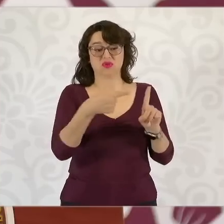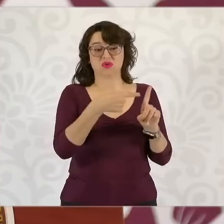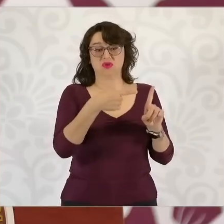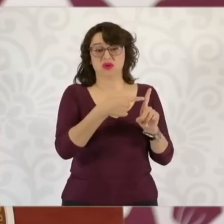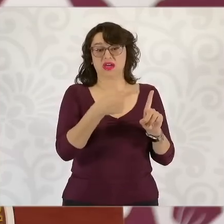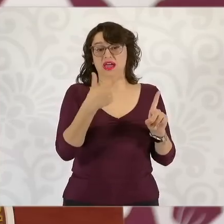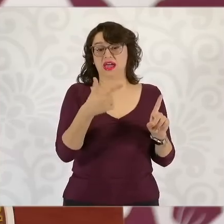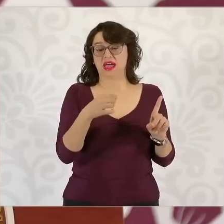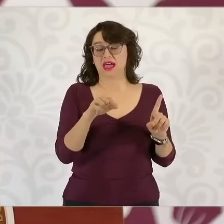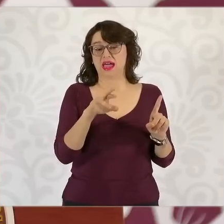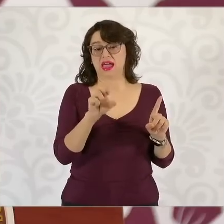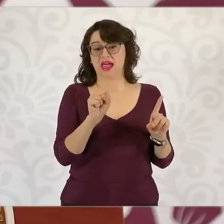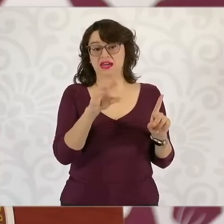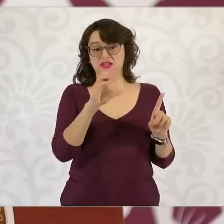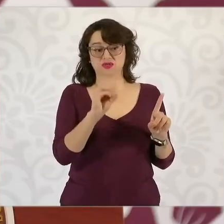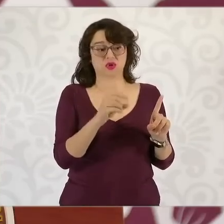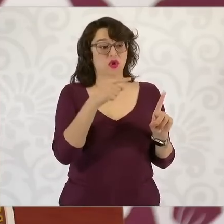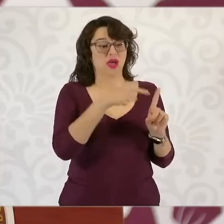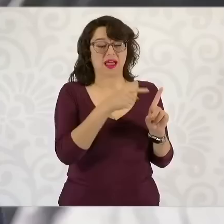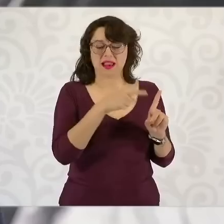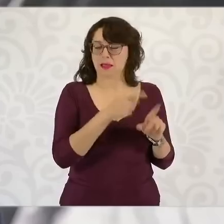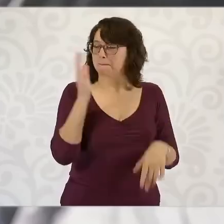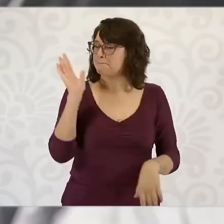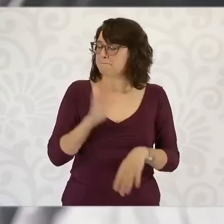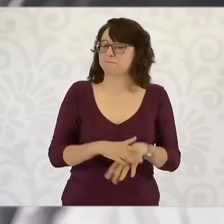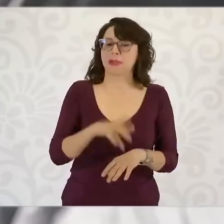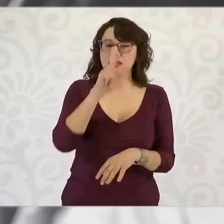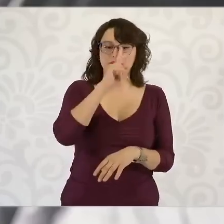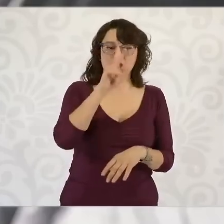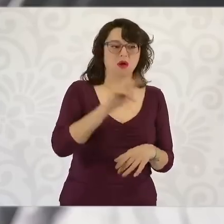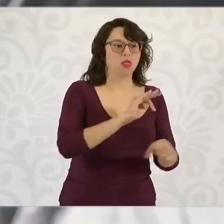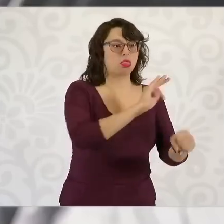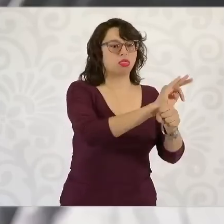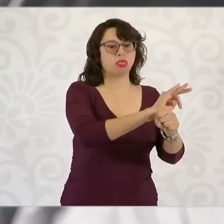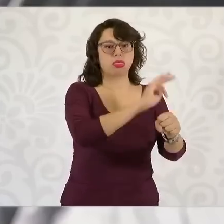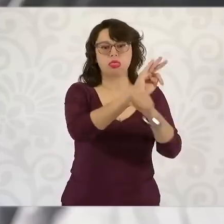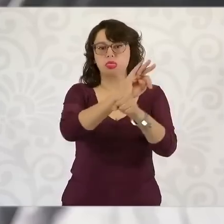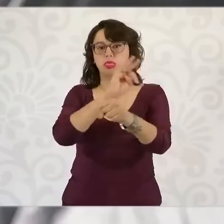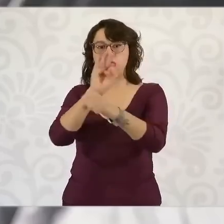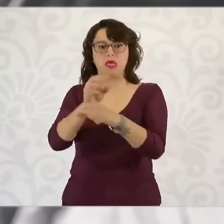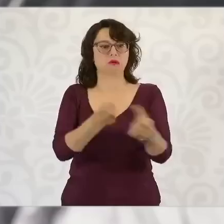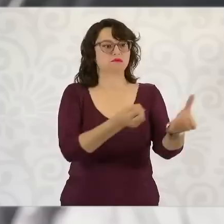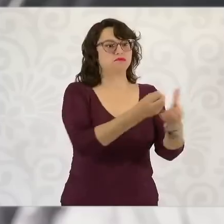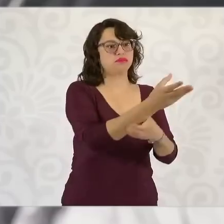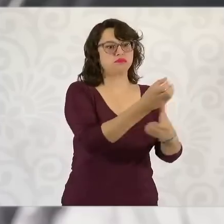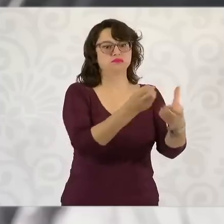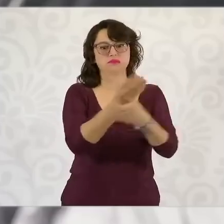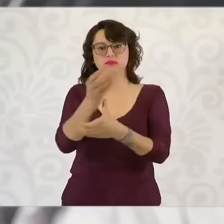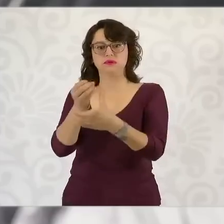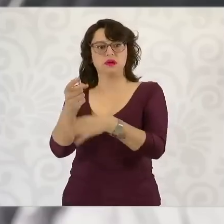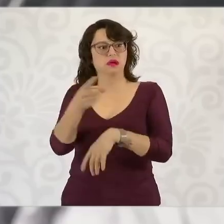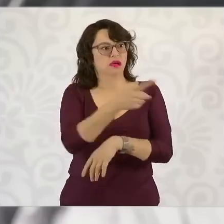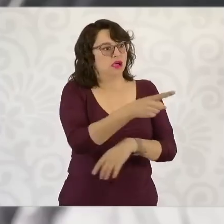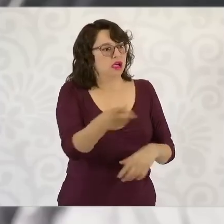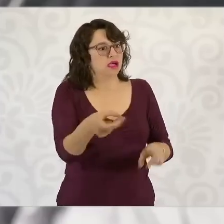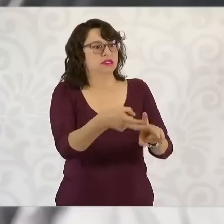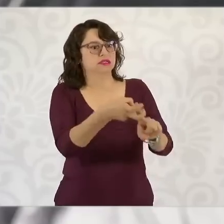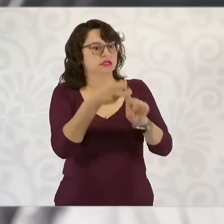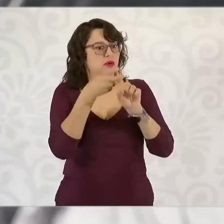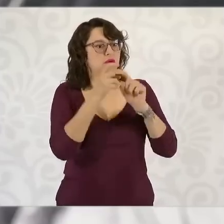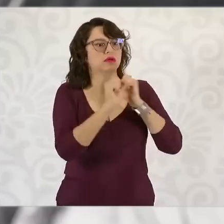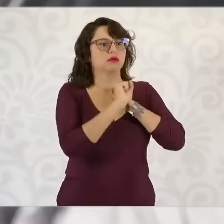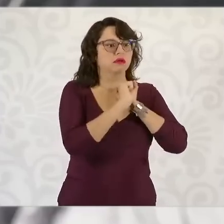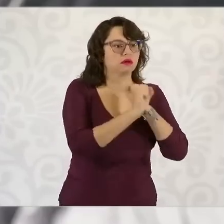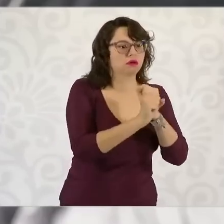de traslado entre ceferezos de personas privadas de la libertad vinculadas con delitos de alto impacto, como secuestro, privación ilegal de la